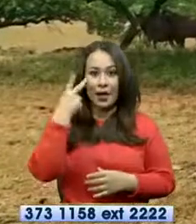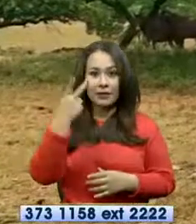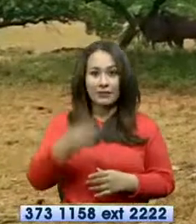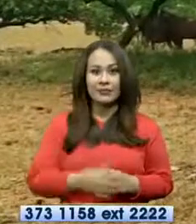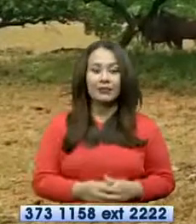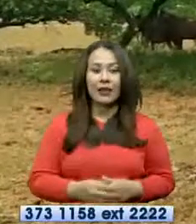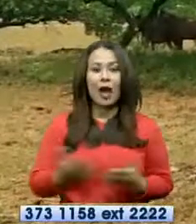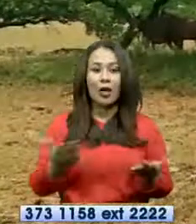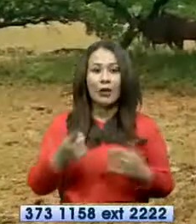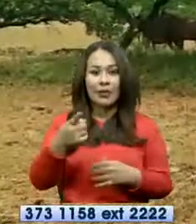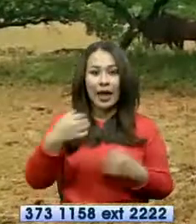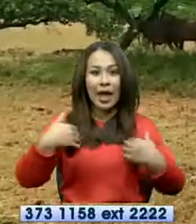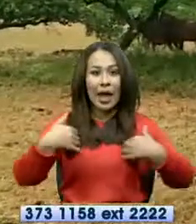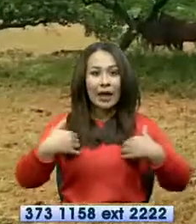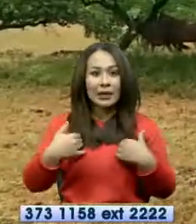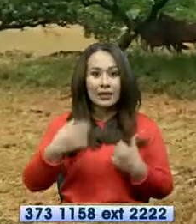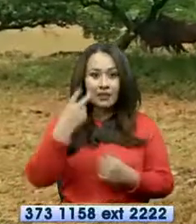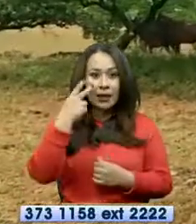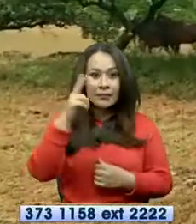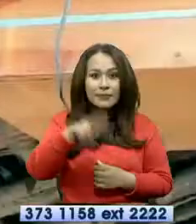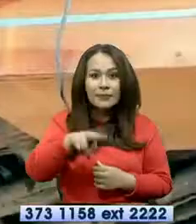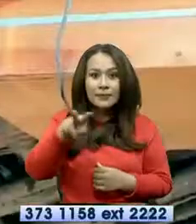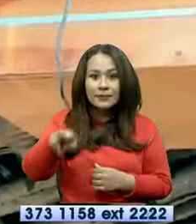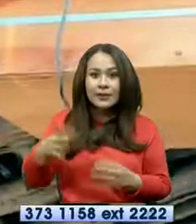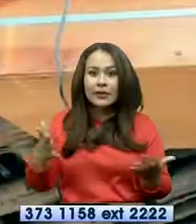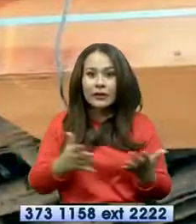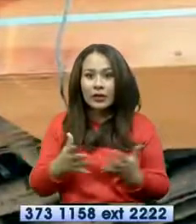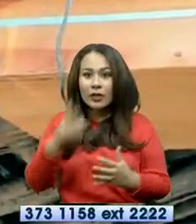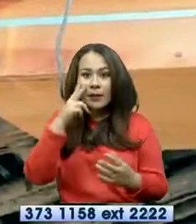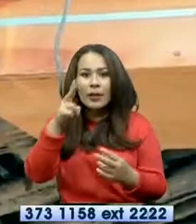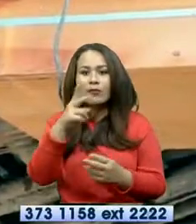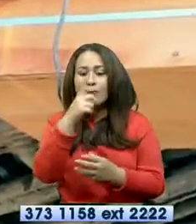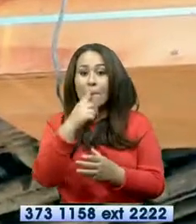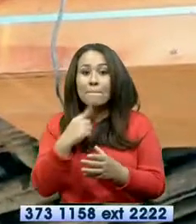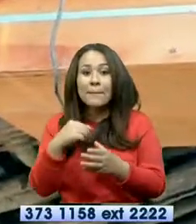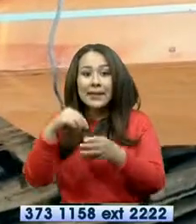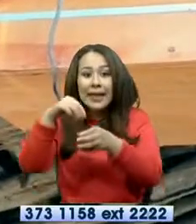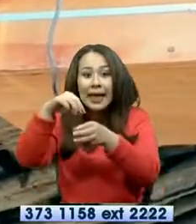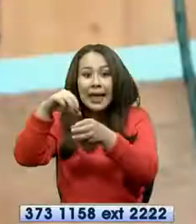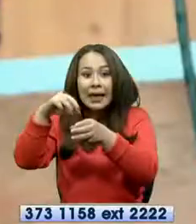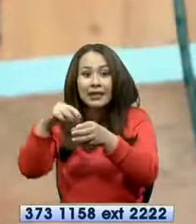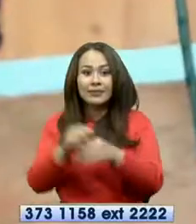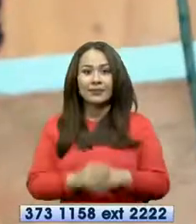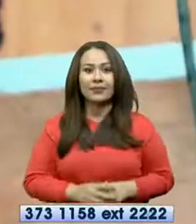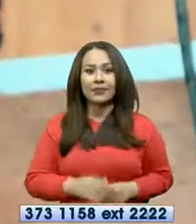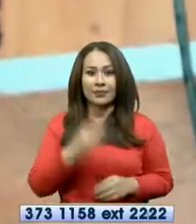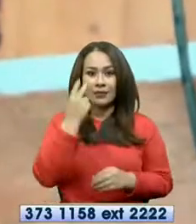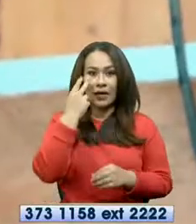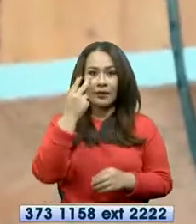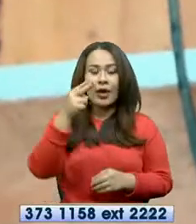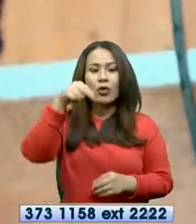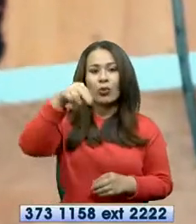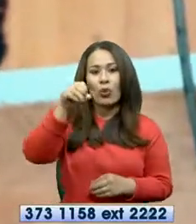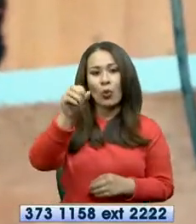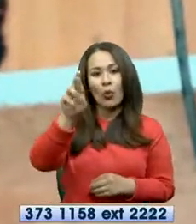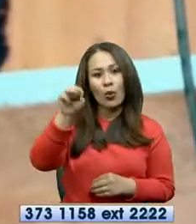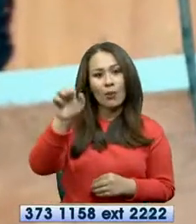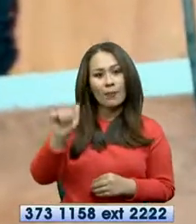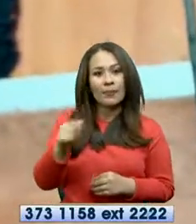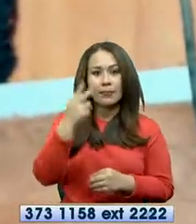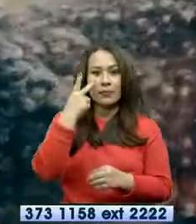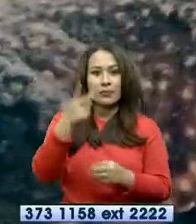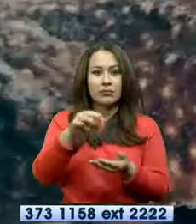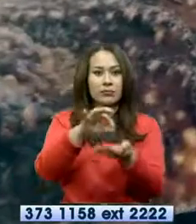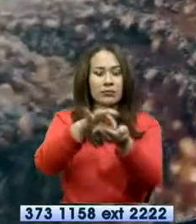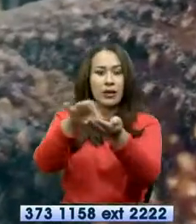El Bosque Seco brinda la posibilidad de obtener materia prima como la miel. Norman Galvez se dedica a la producción con las abejas sin aguijón. ¿Cómo